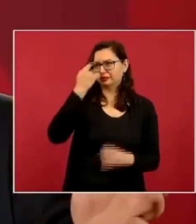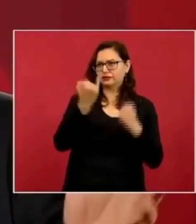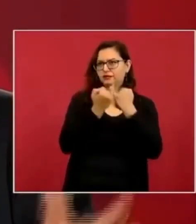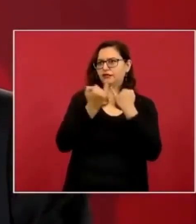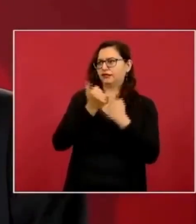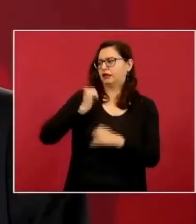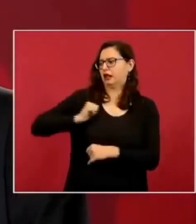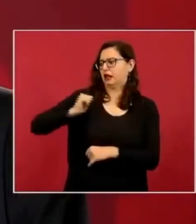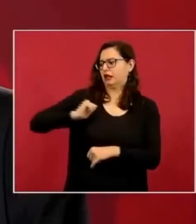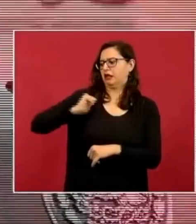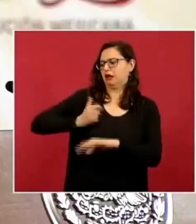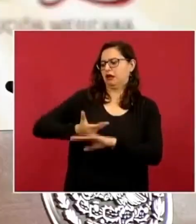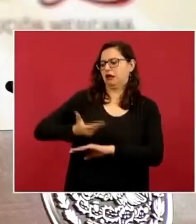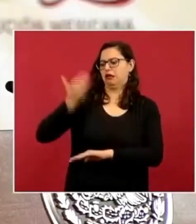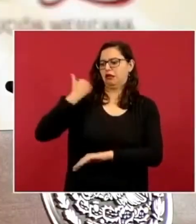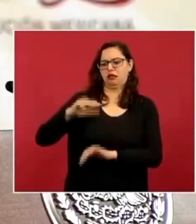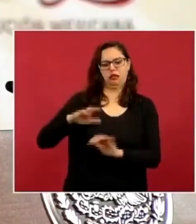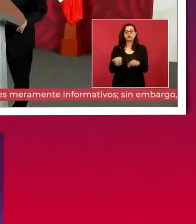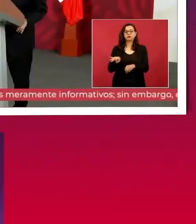colonialista.